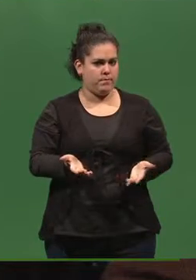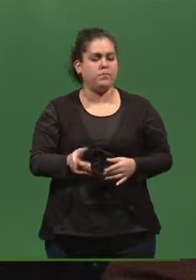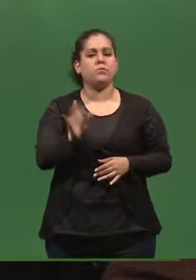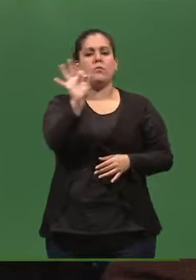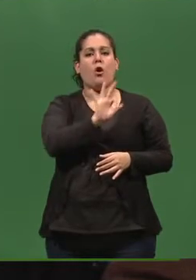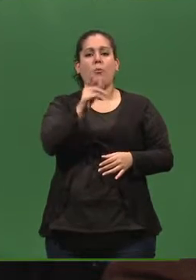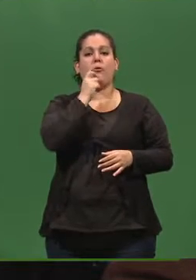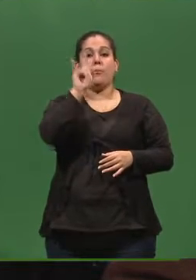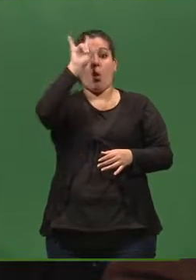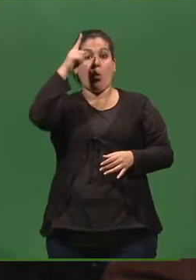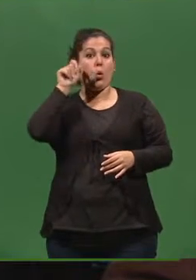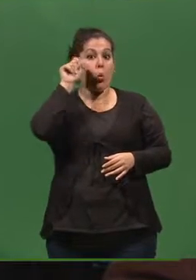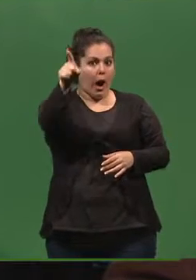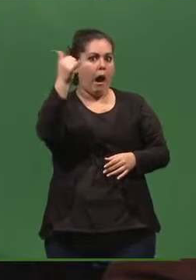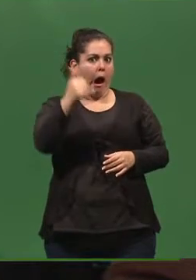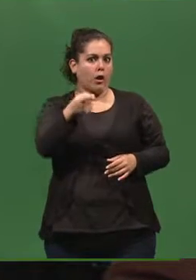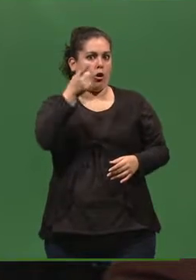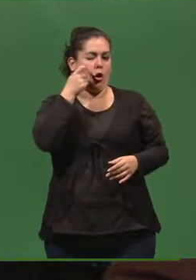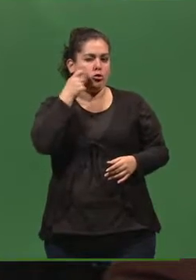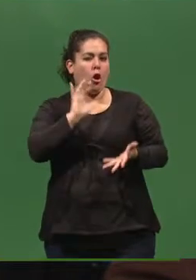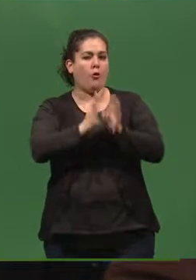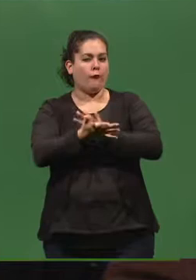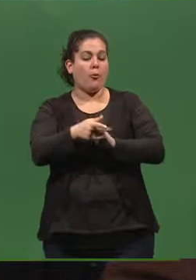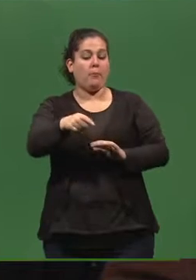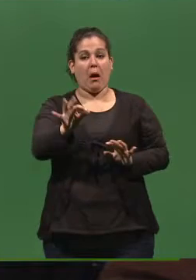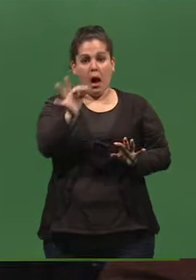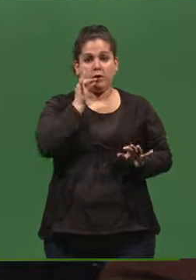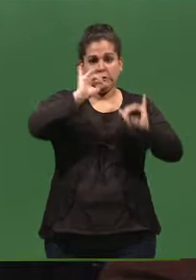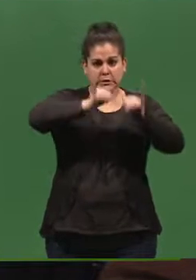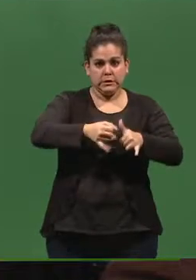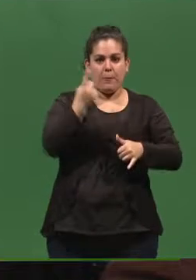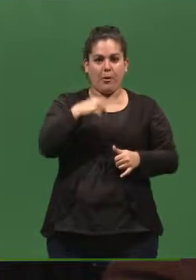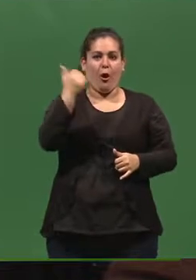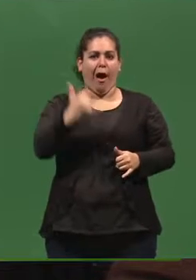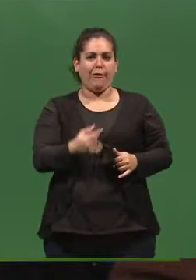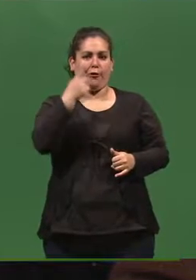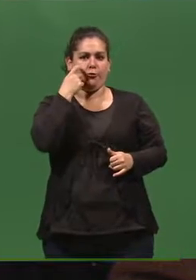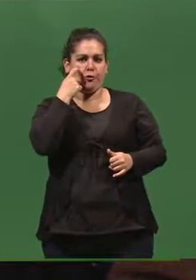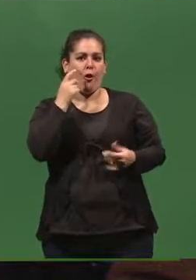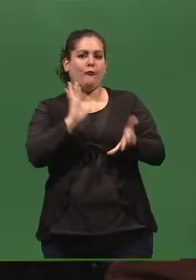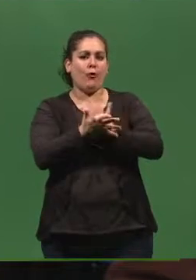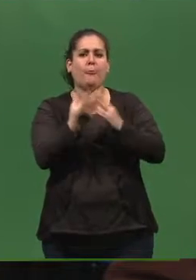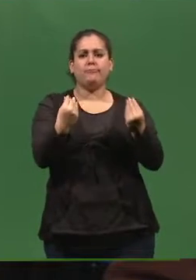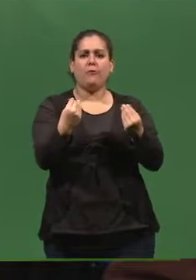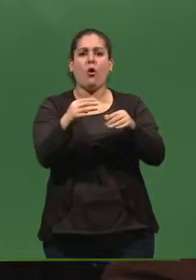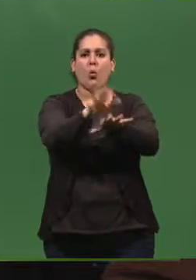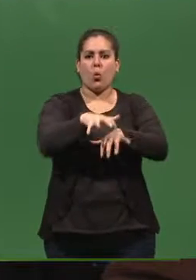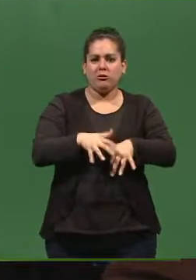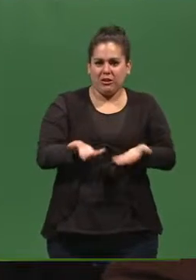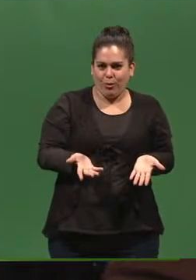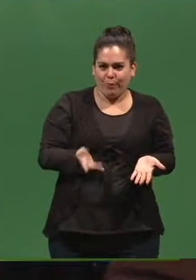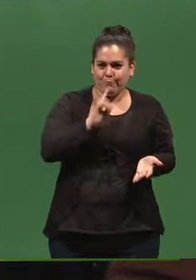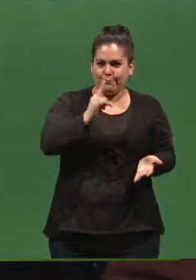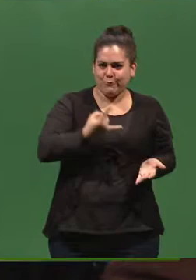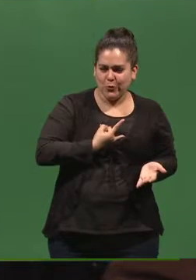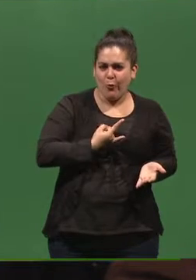bastante presente, que es el caso uruguayo, o sea, tenés una forma de acceso a la sustancia como es el cannabis, que puede ser por el autocultivo. Otra forma de